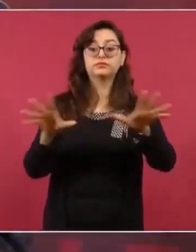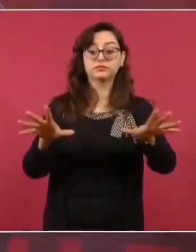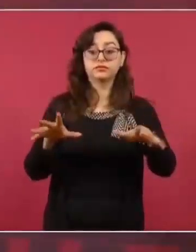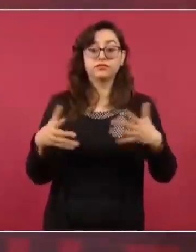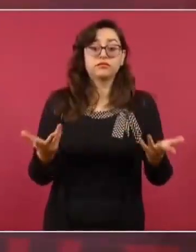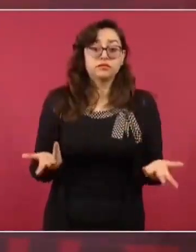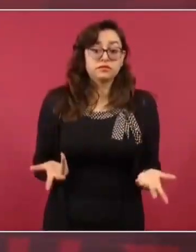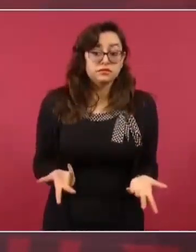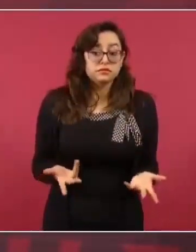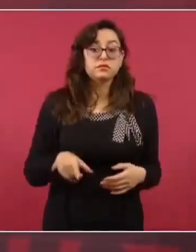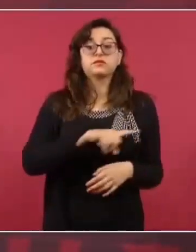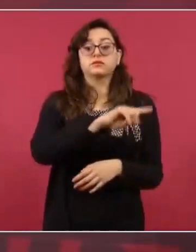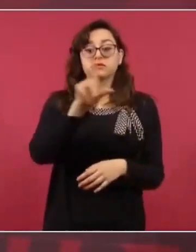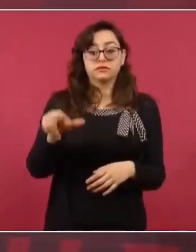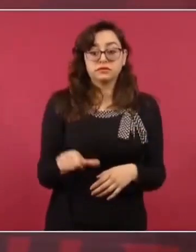como está